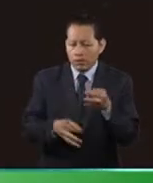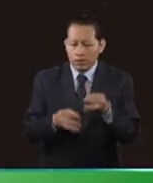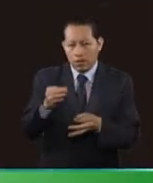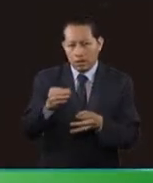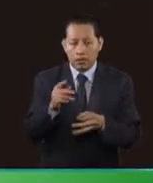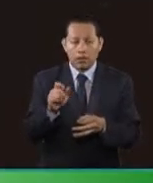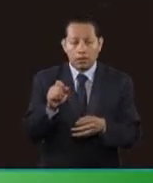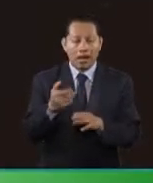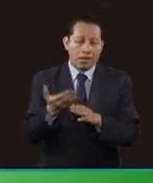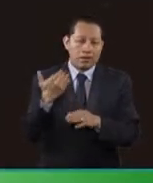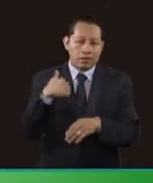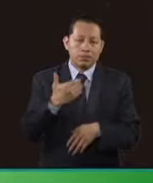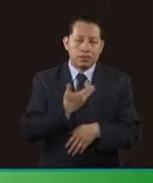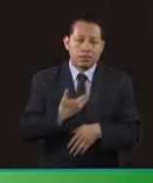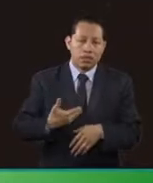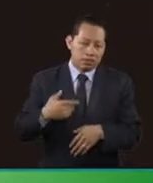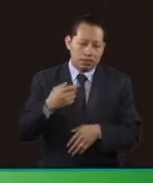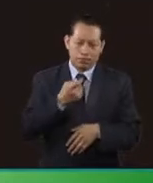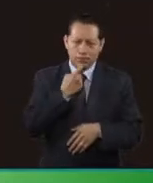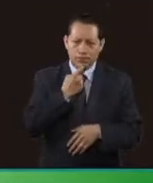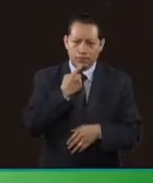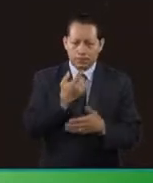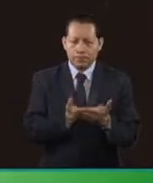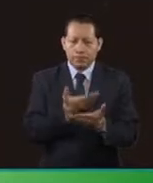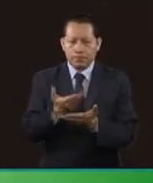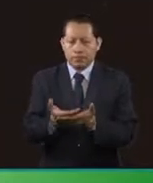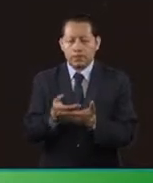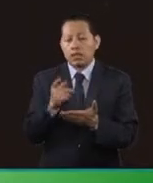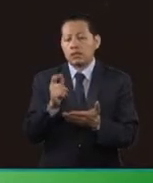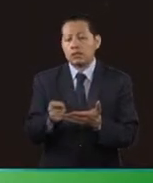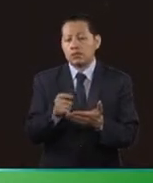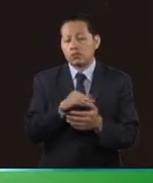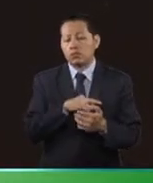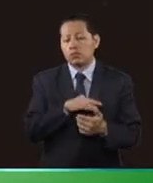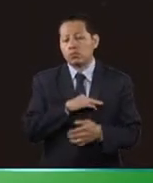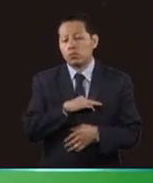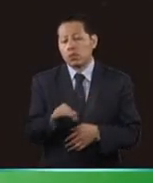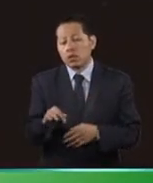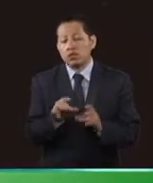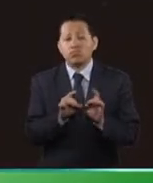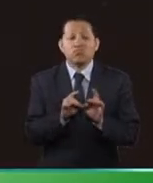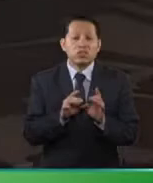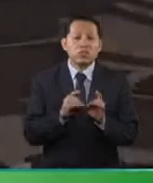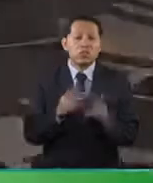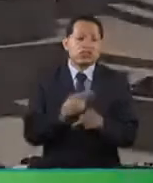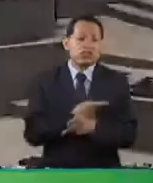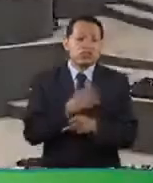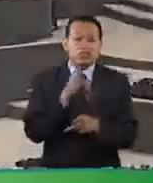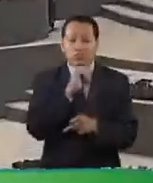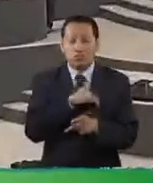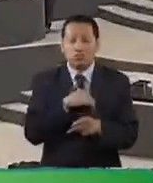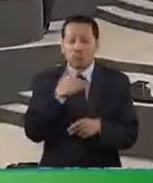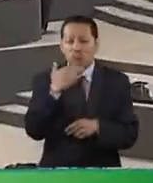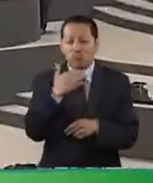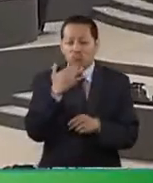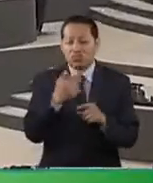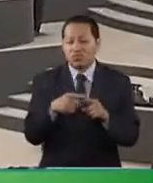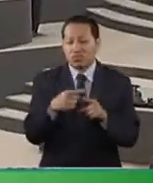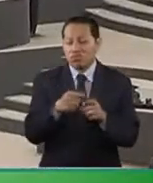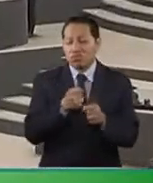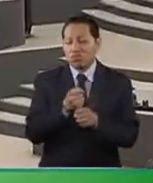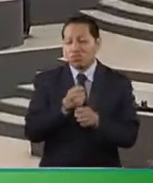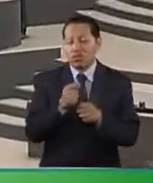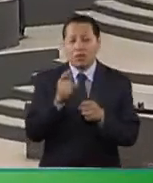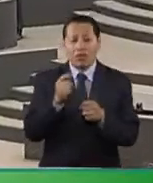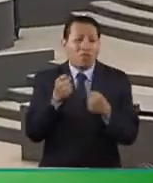presentó el entonces presidente López Obrador pasando por las accidentadas irregulares y violentas